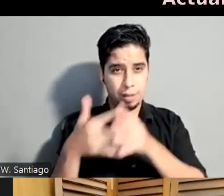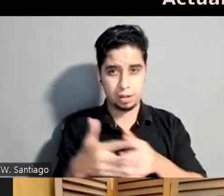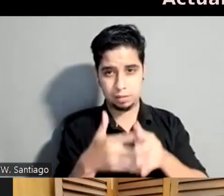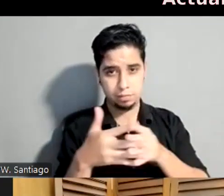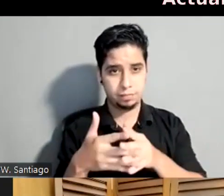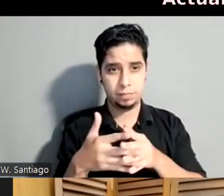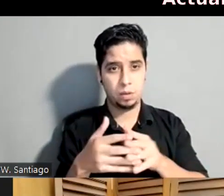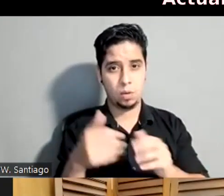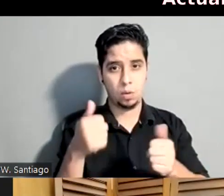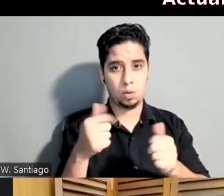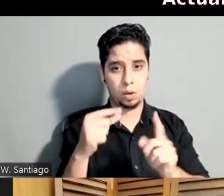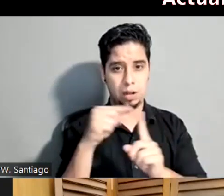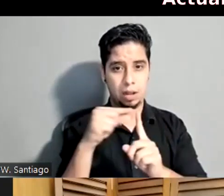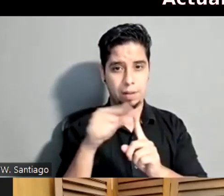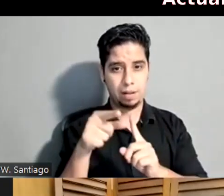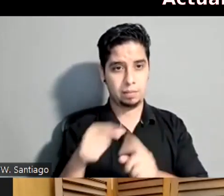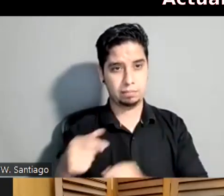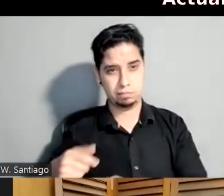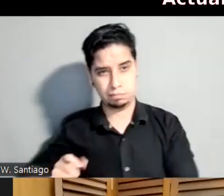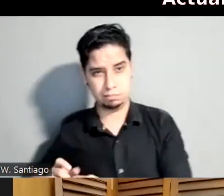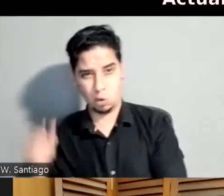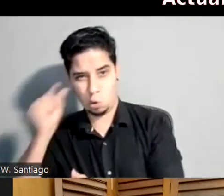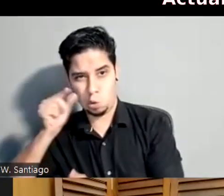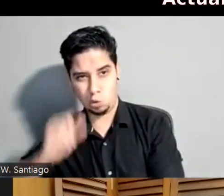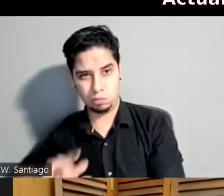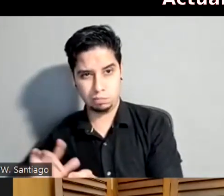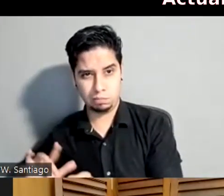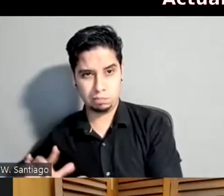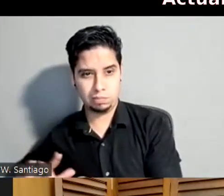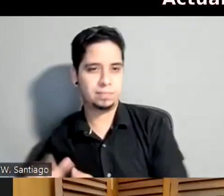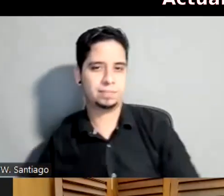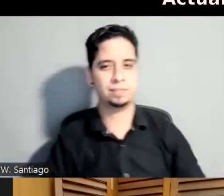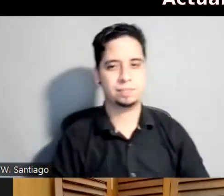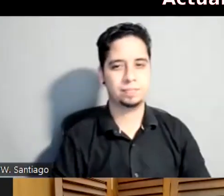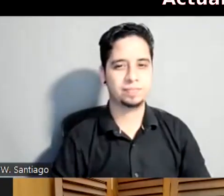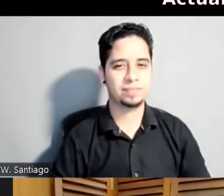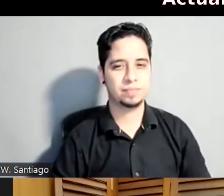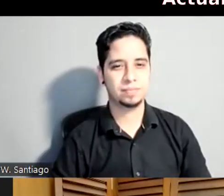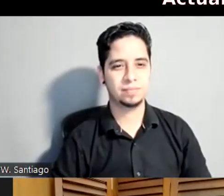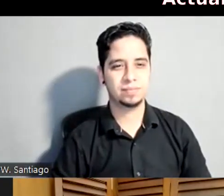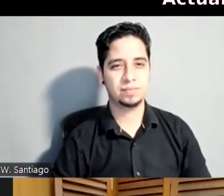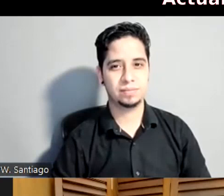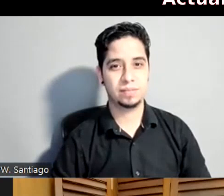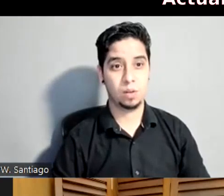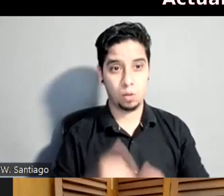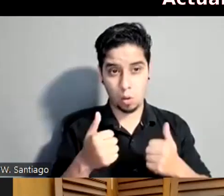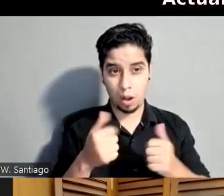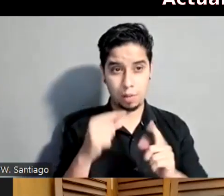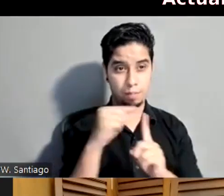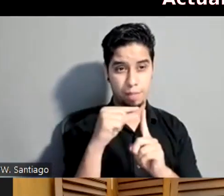¿Cuál es la palabra? Mira cómo Javier sale rápido con esta obviando. ¿Cuál la palabra